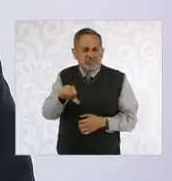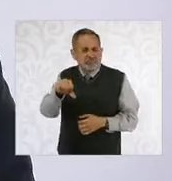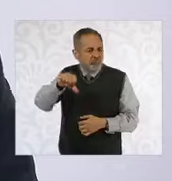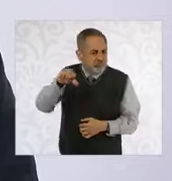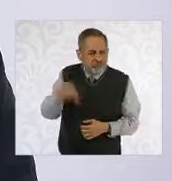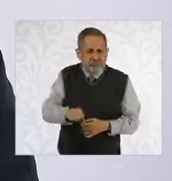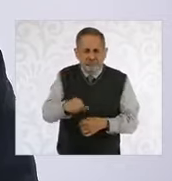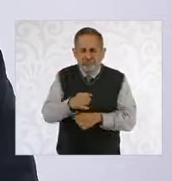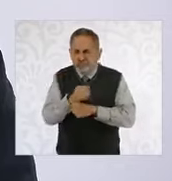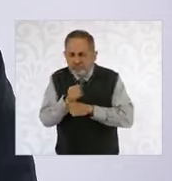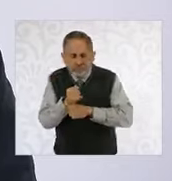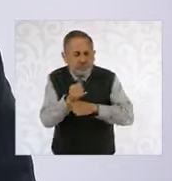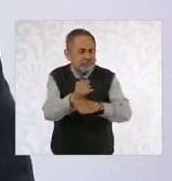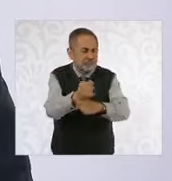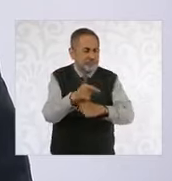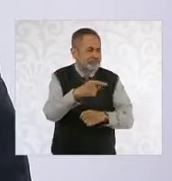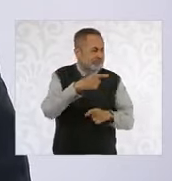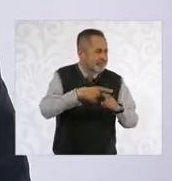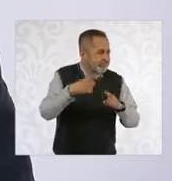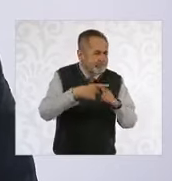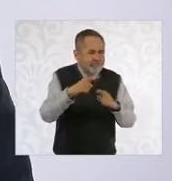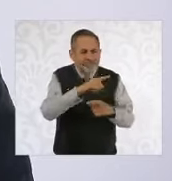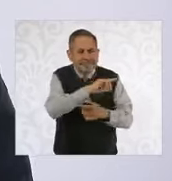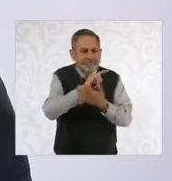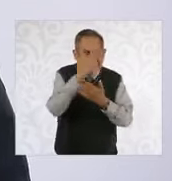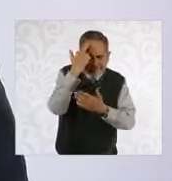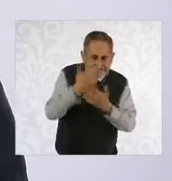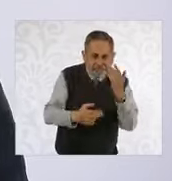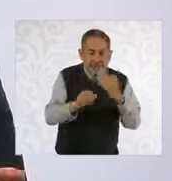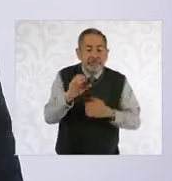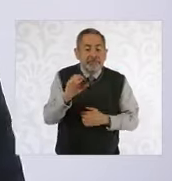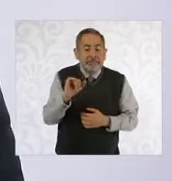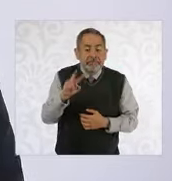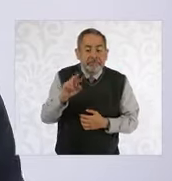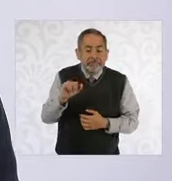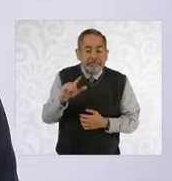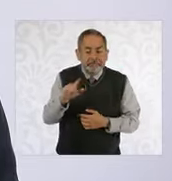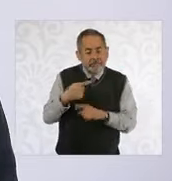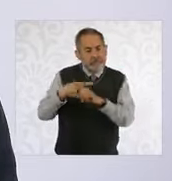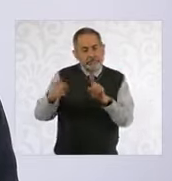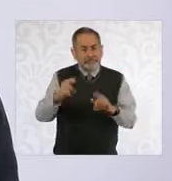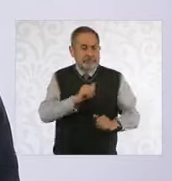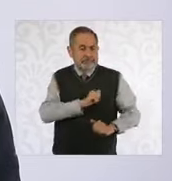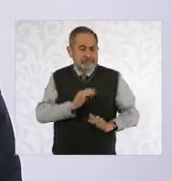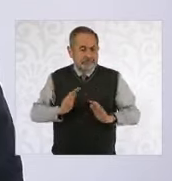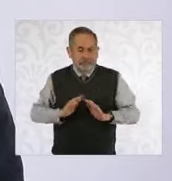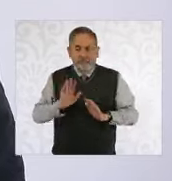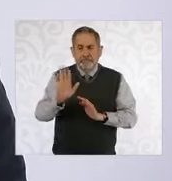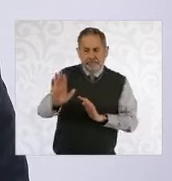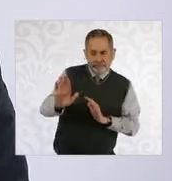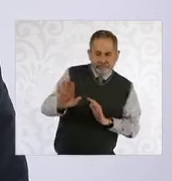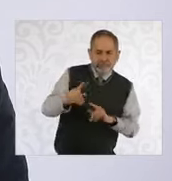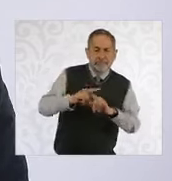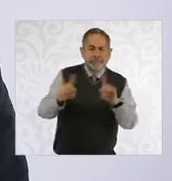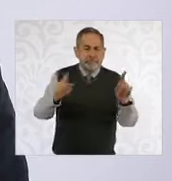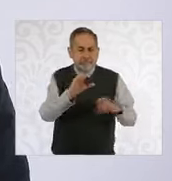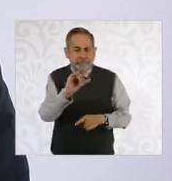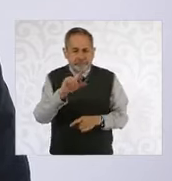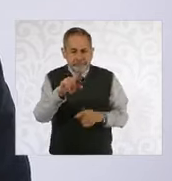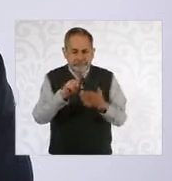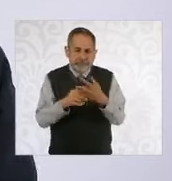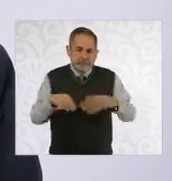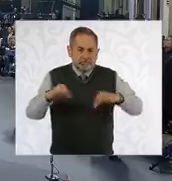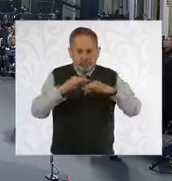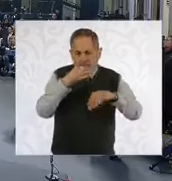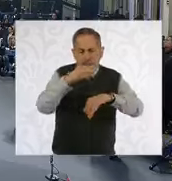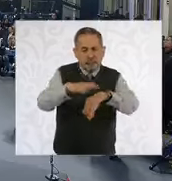de investigación por los delitos de orden civil, no militar. Ellos tienen la obligación de carácter militar, pero eso sí creo que es importante que lo